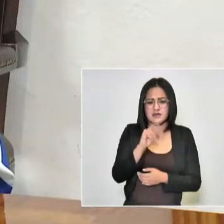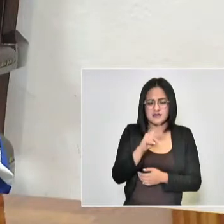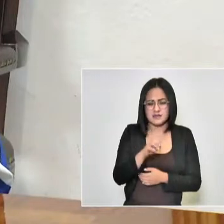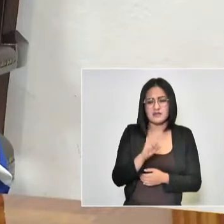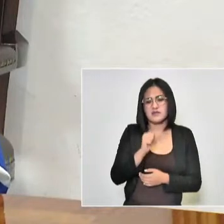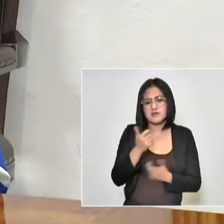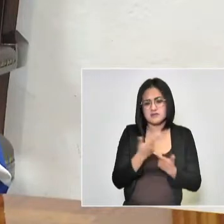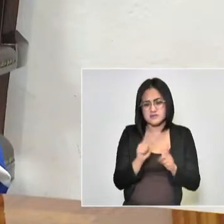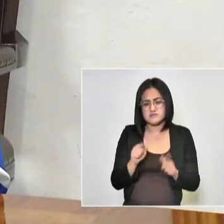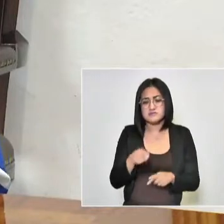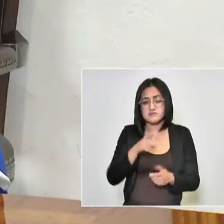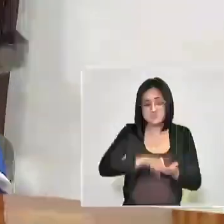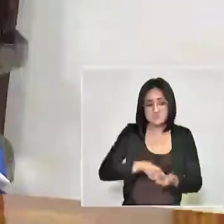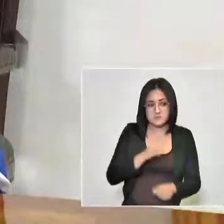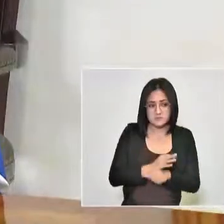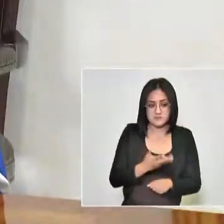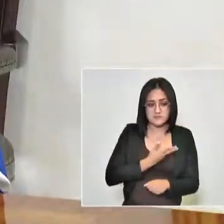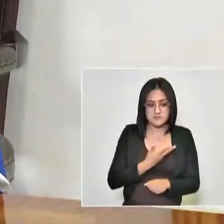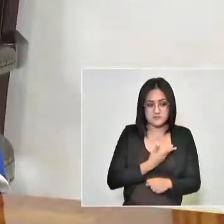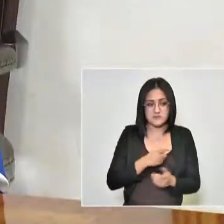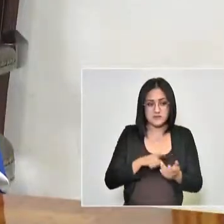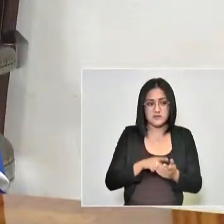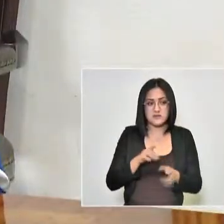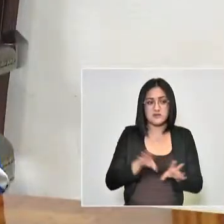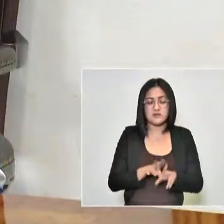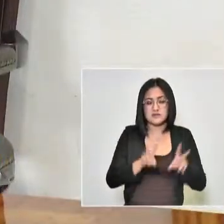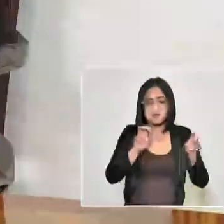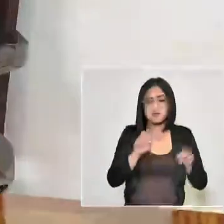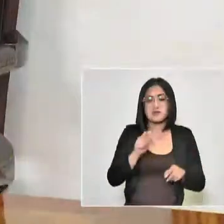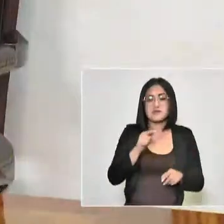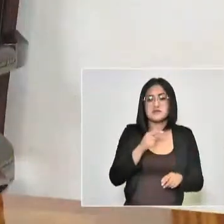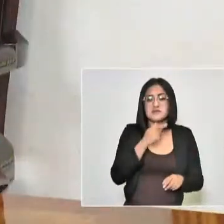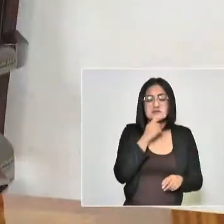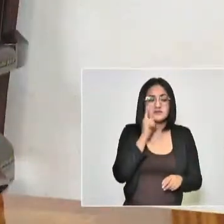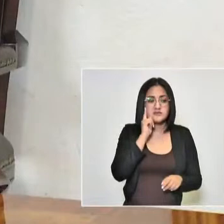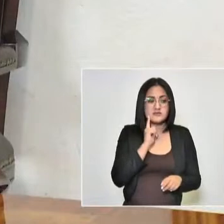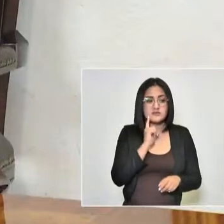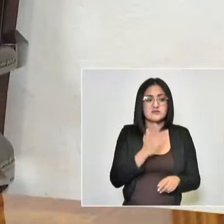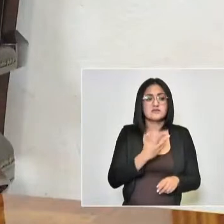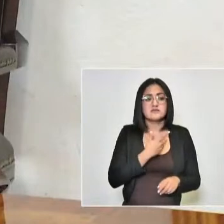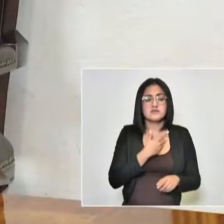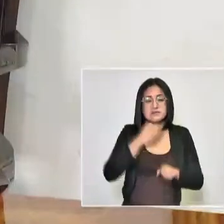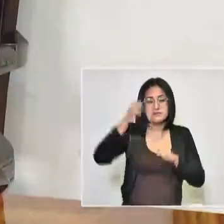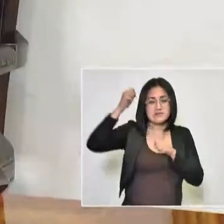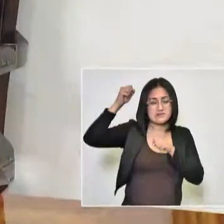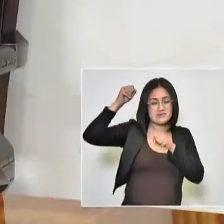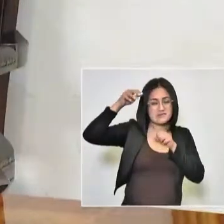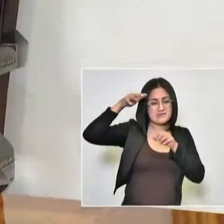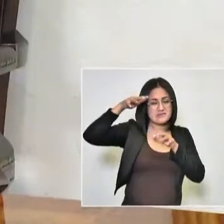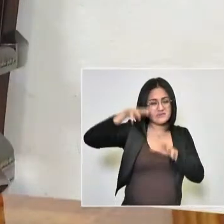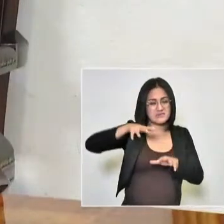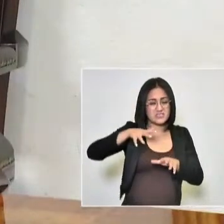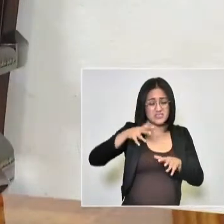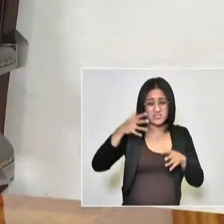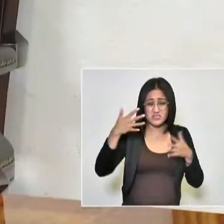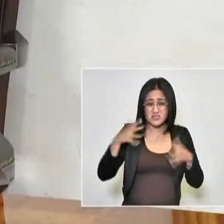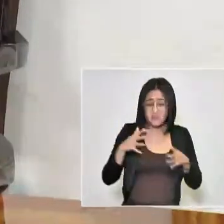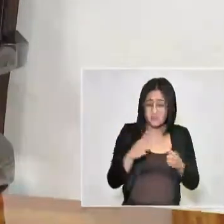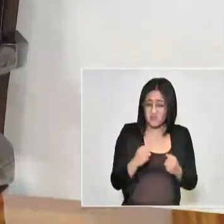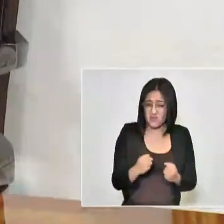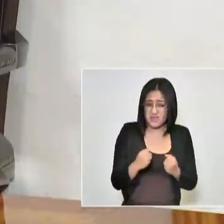Libres. Este año tenemos el fenómeno de La Niña, que tiene una irradiación muy importante del